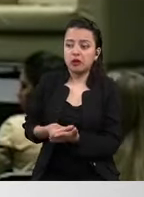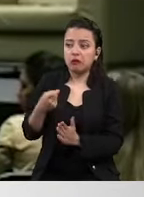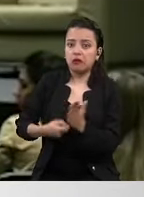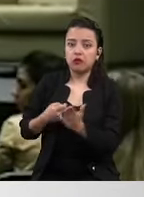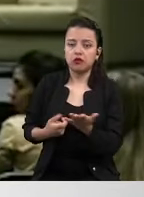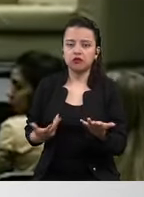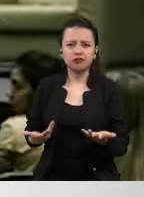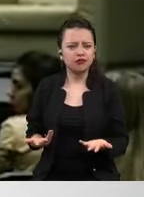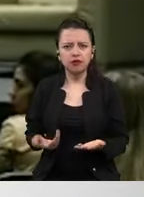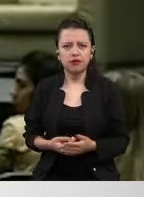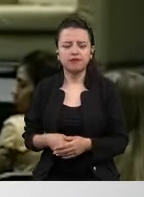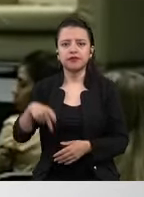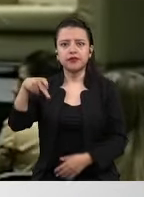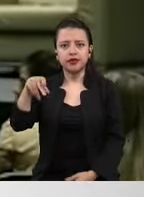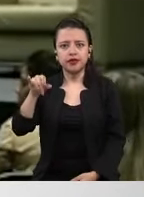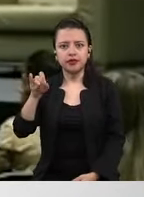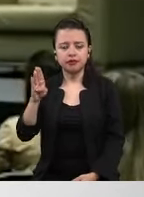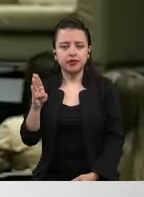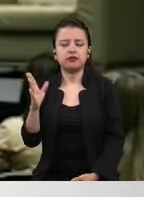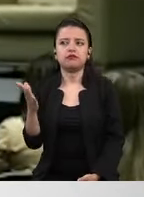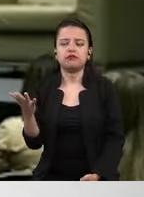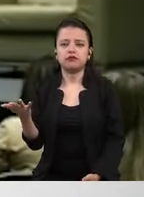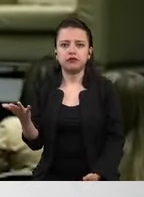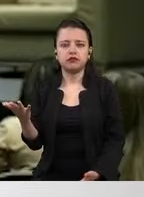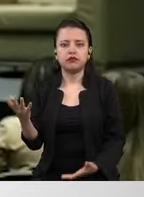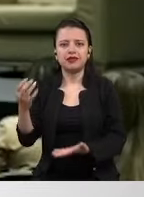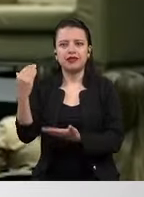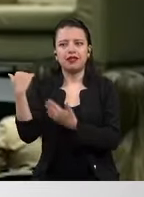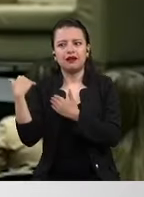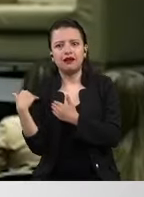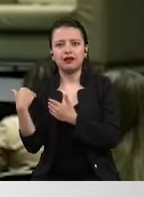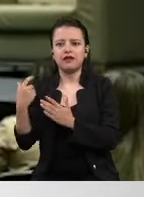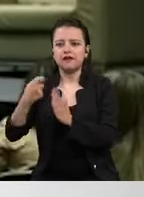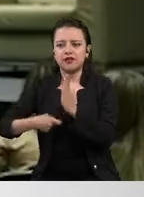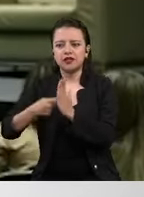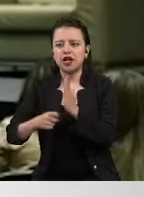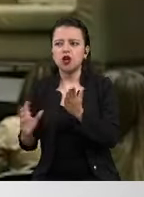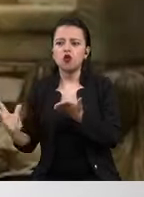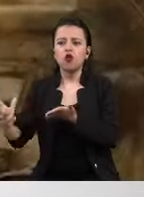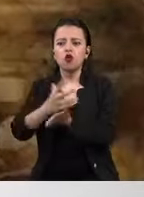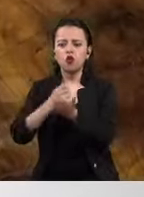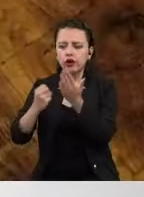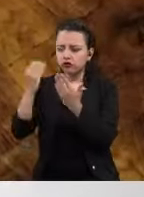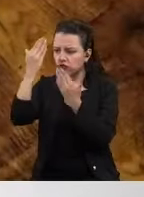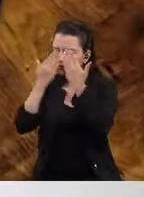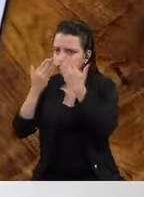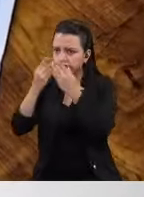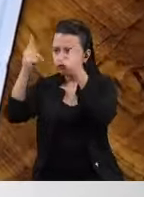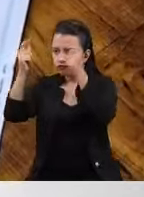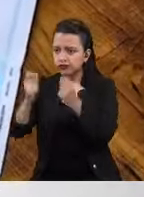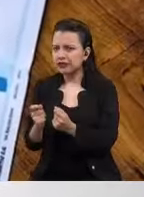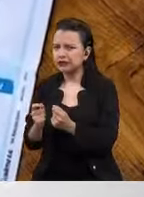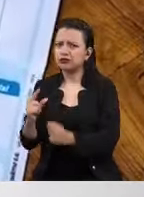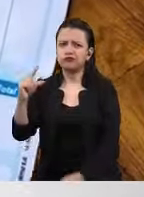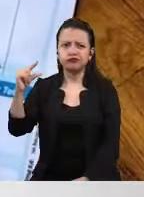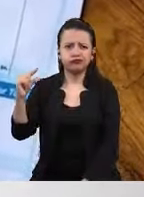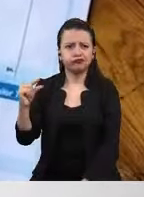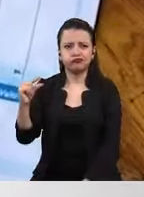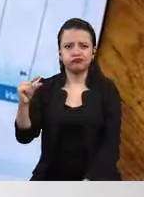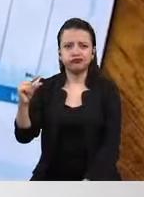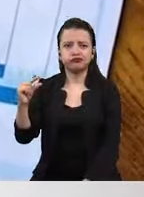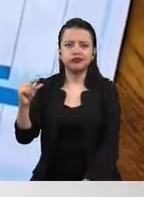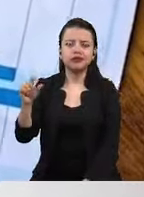pib eso se llama la carga fiscal y cuando uno mira cuánto recauda Colombia con relación a lo que produce su economía solo